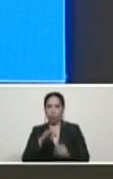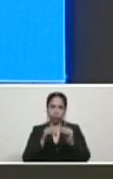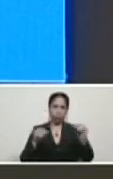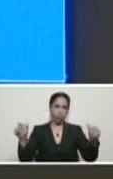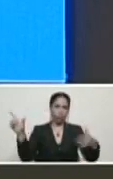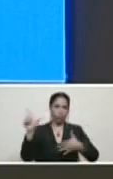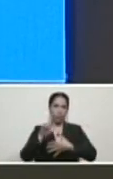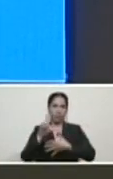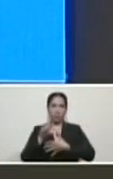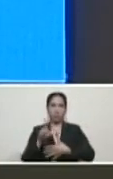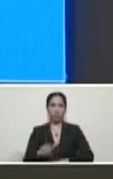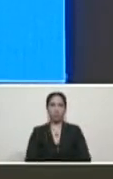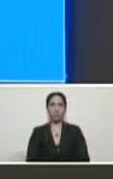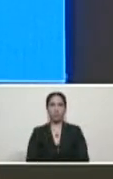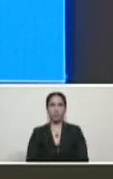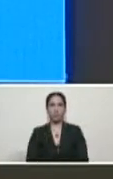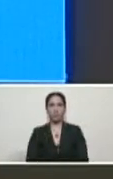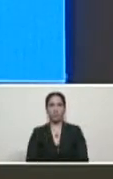América.